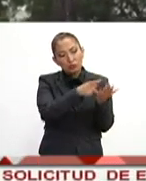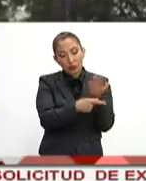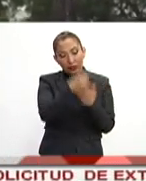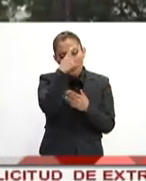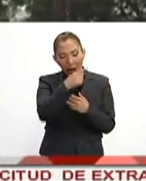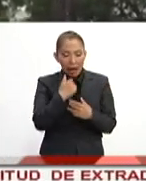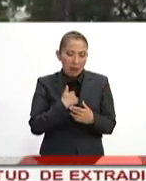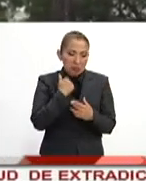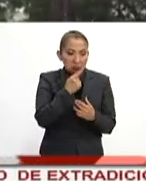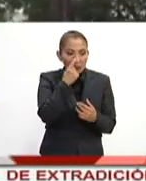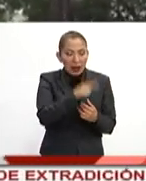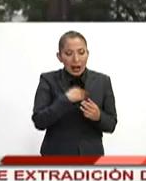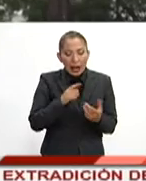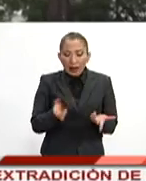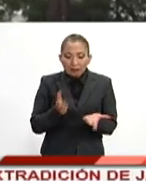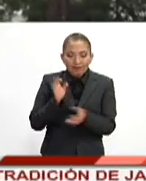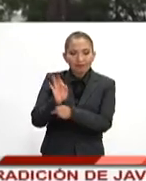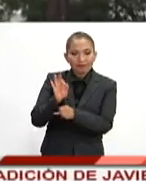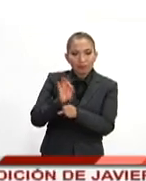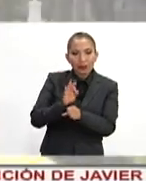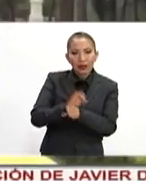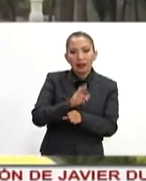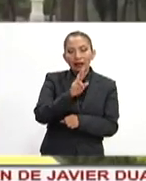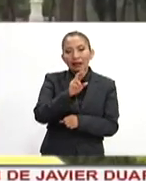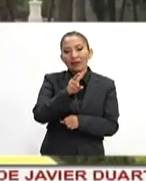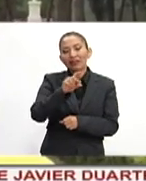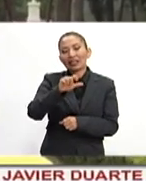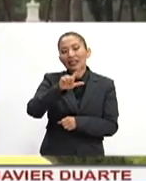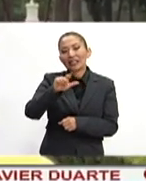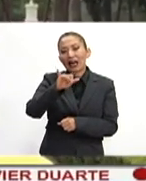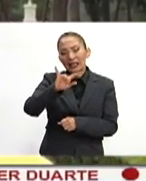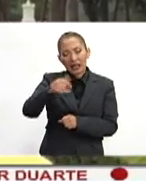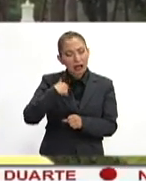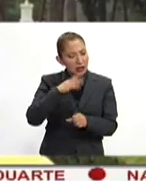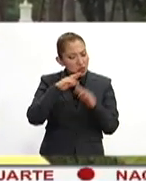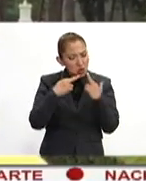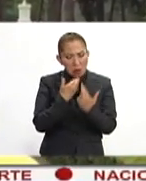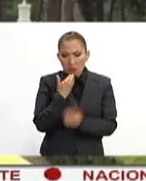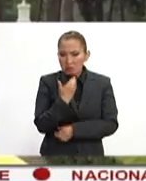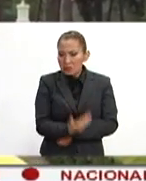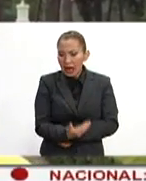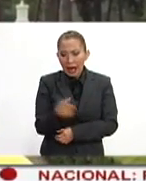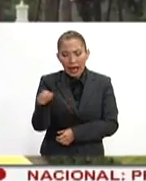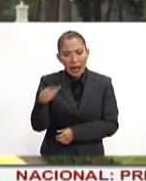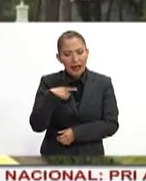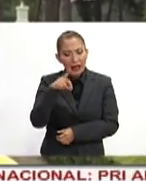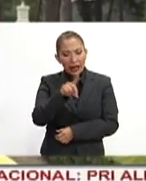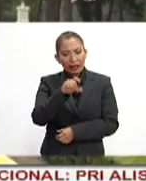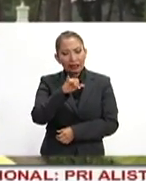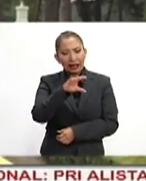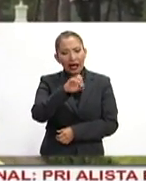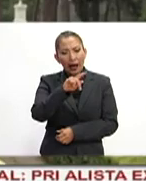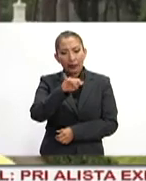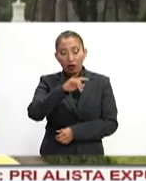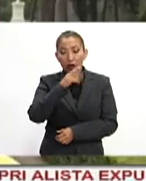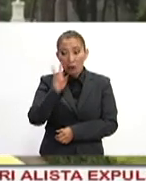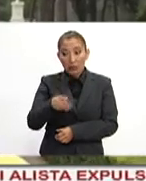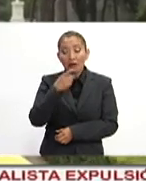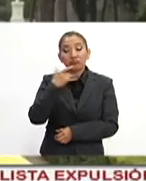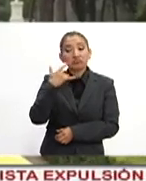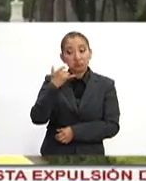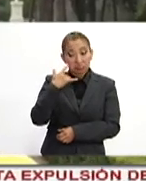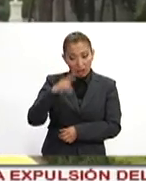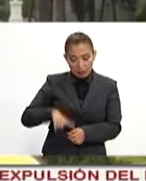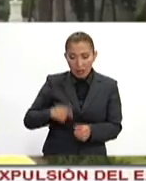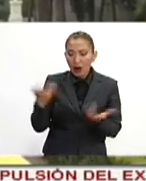para incrementar la protección de las Islas Revillagigedo. Fue una reunión muy productiva donde el señor DiCaprio primero reconoció los esfuerzos que ha